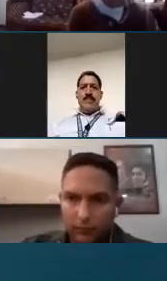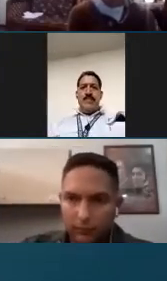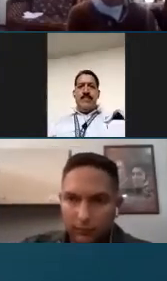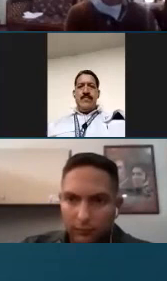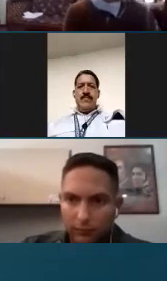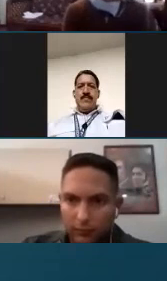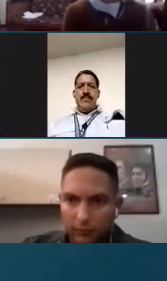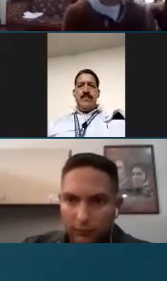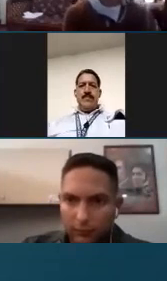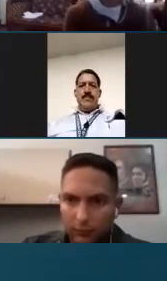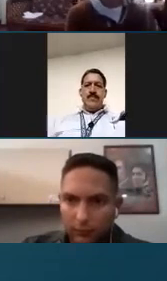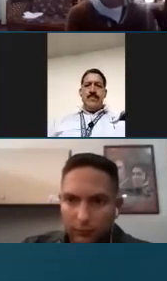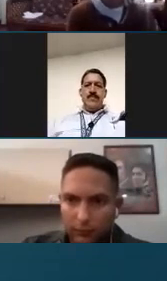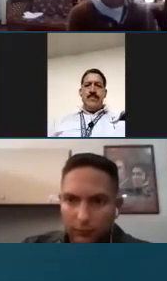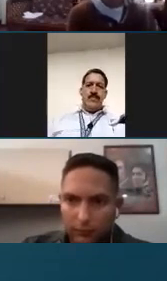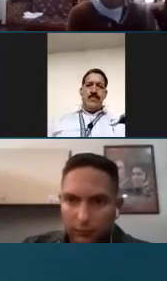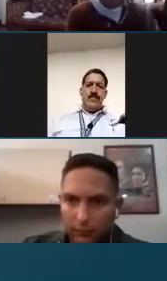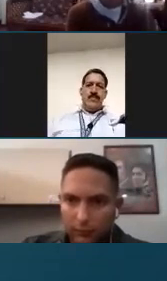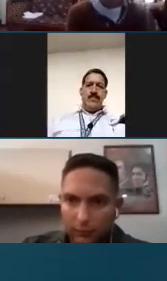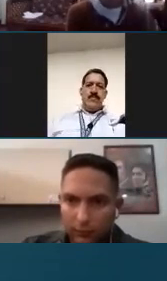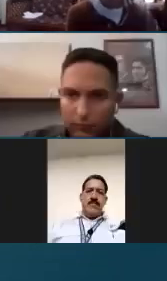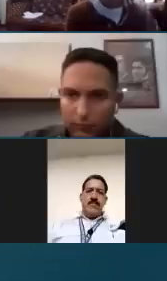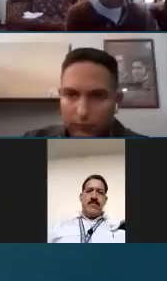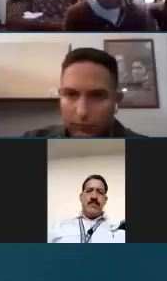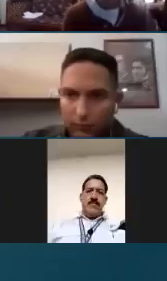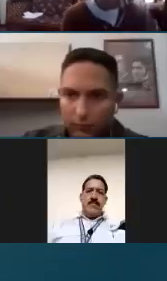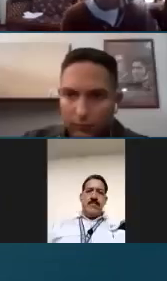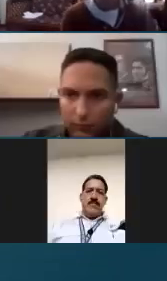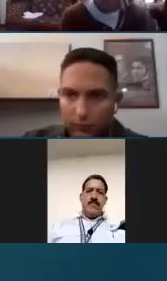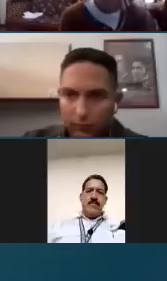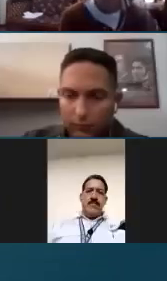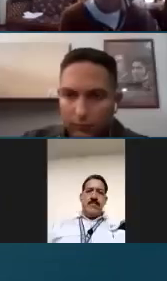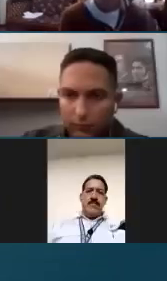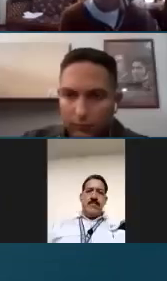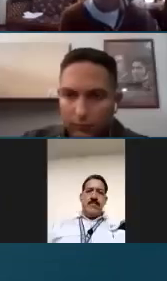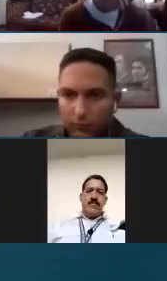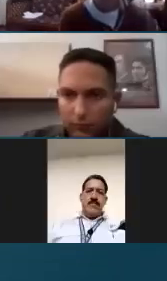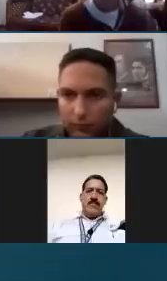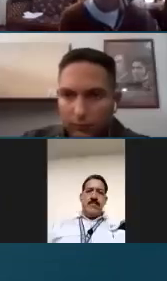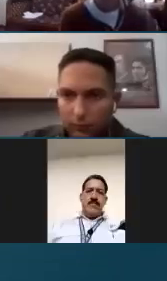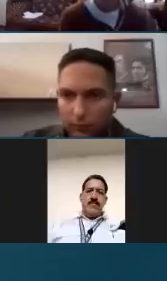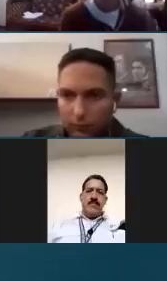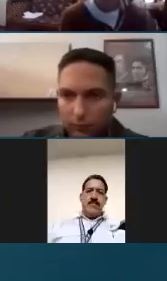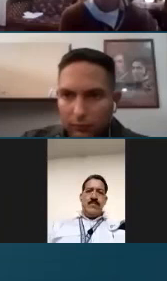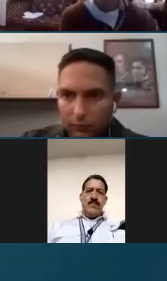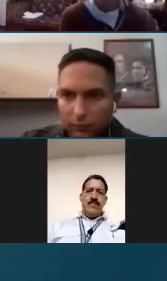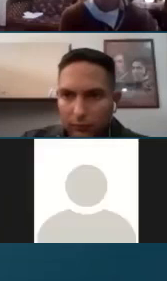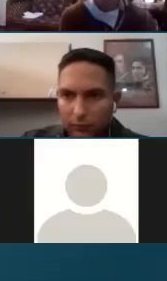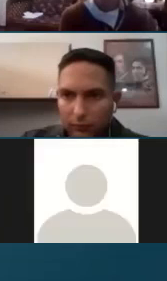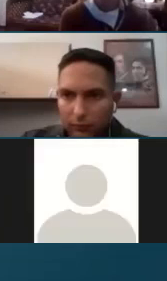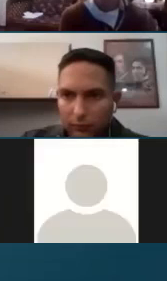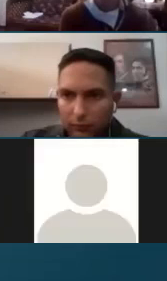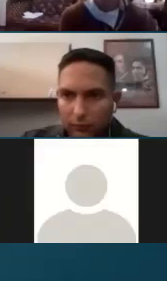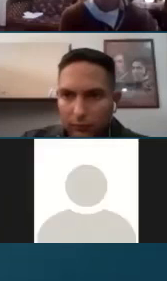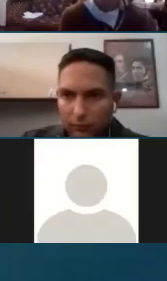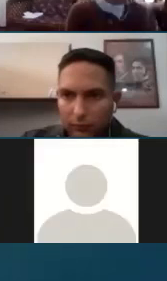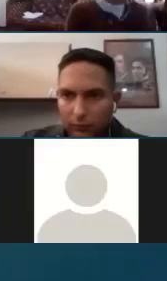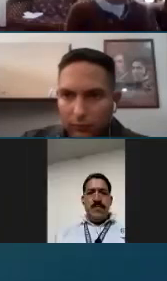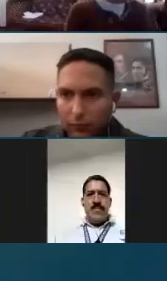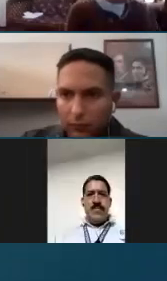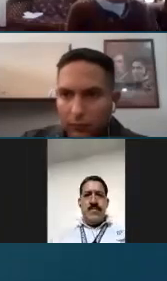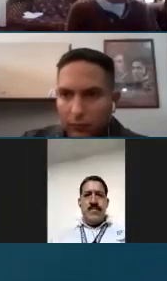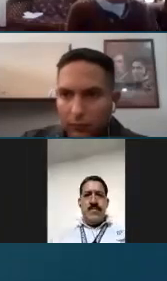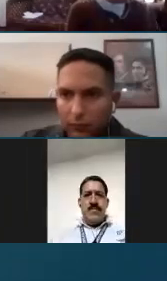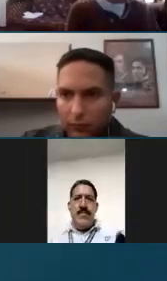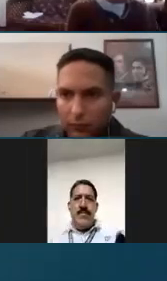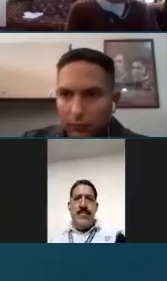de los conceptos, y por qué revisamos este tema de la fuente del derecho registral y notarial, porque evidentemente nosotros